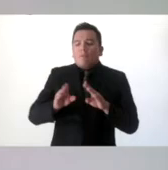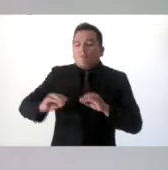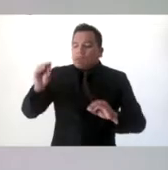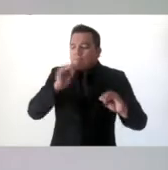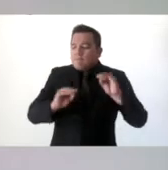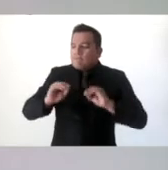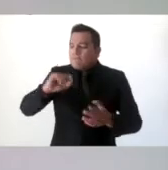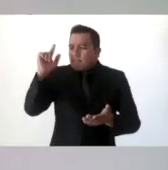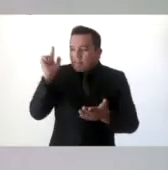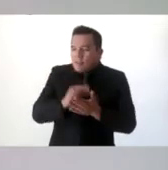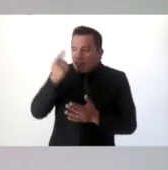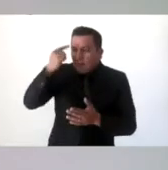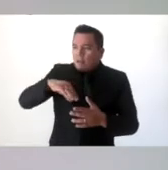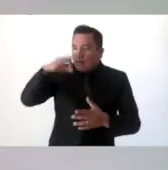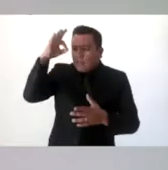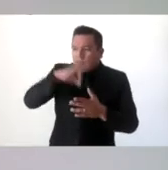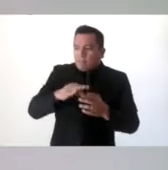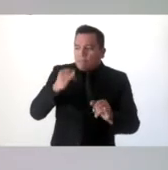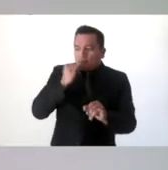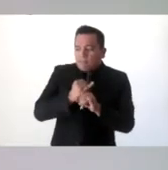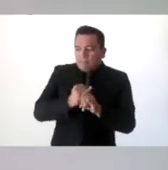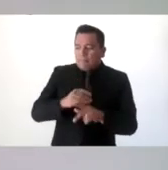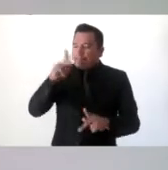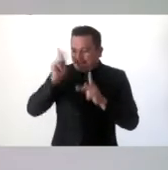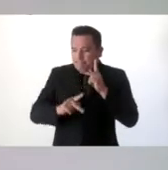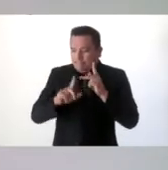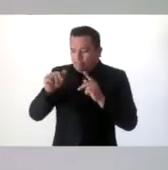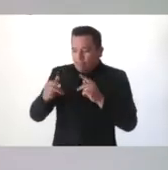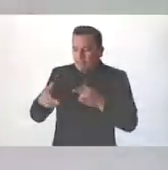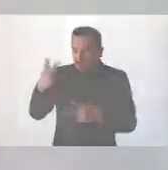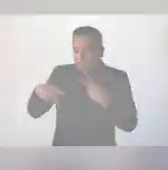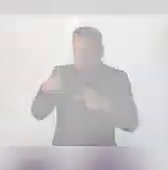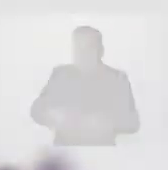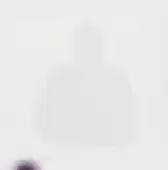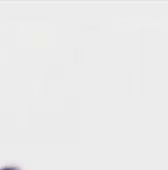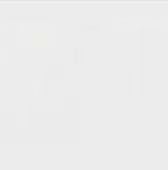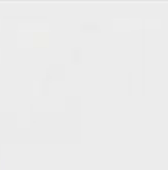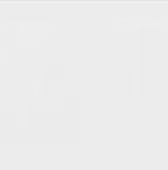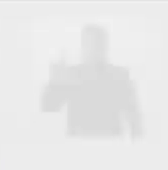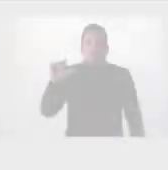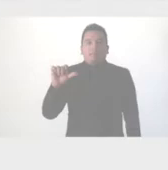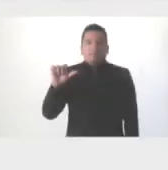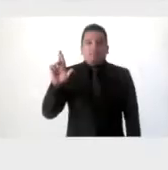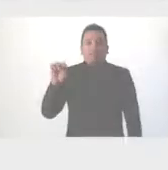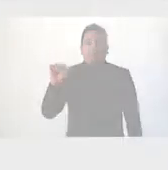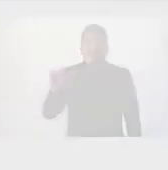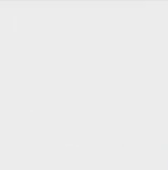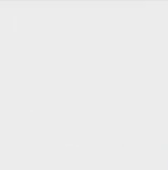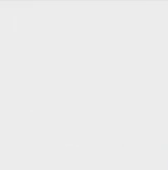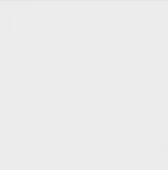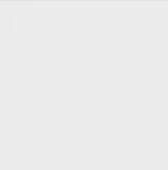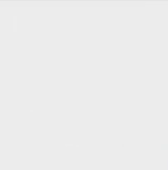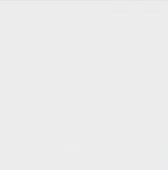cómo regular esto que es una innovación como es el voto electrónico. Una pausa y regresamos. La urna.